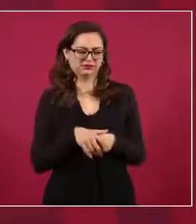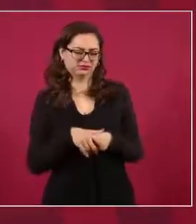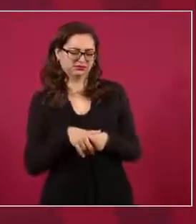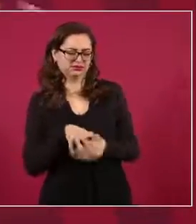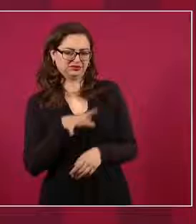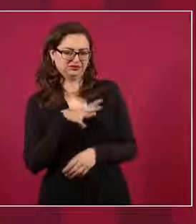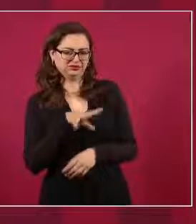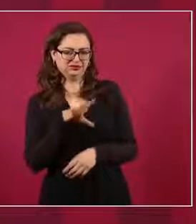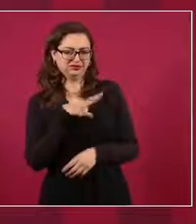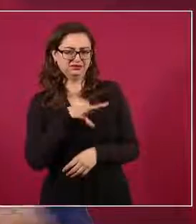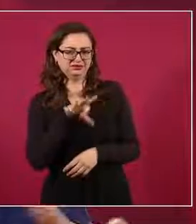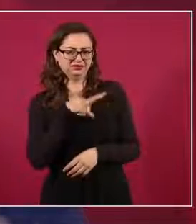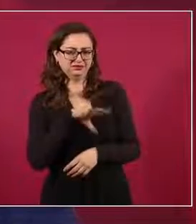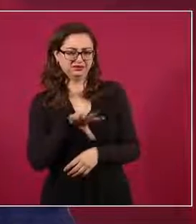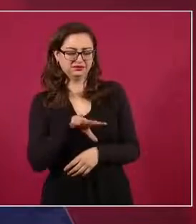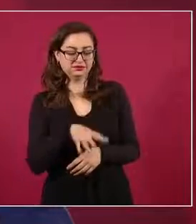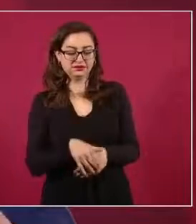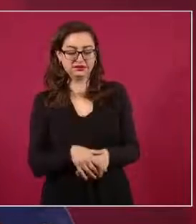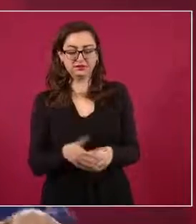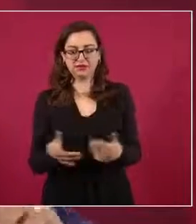Entonces, a muchos no les gusta.